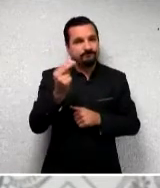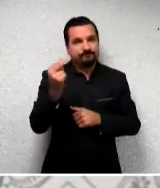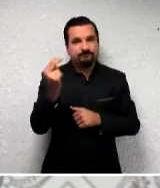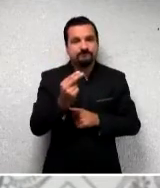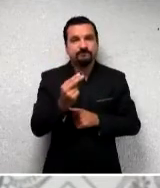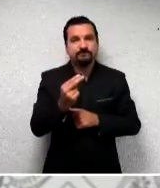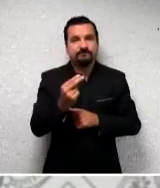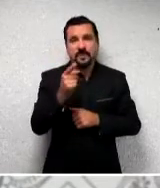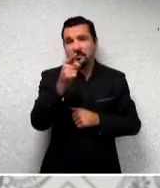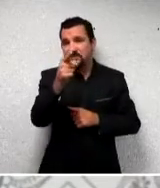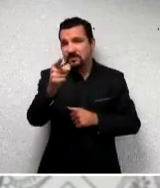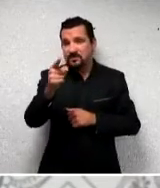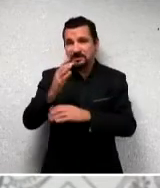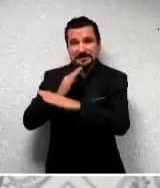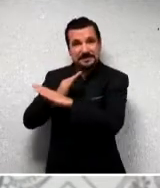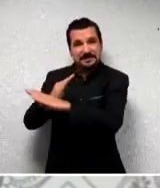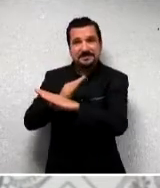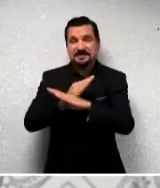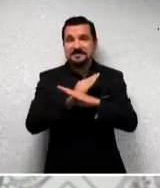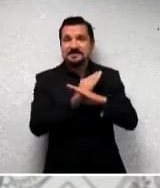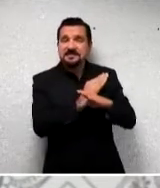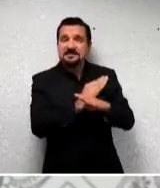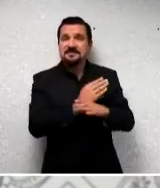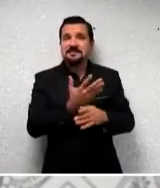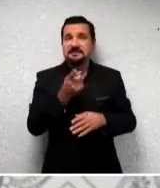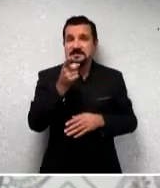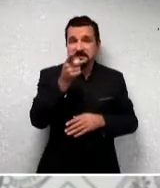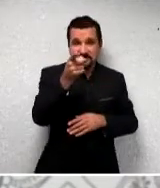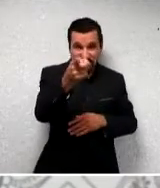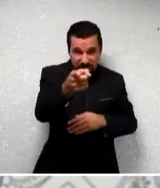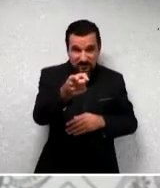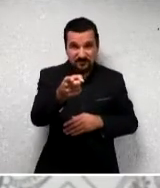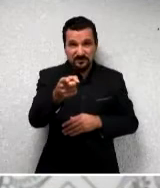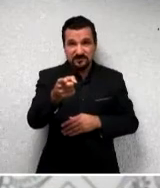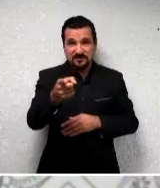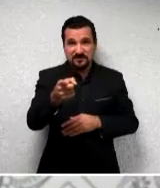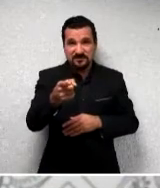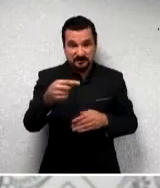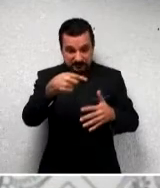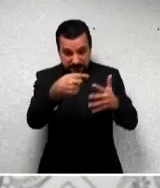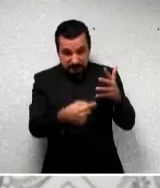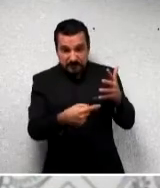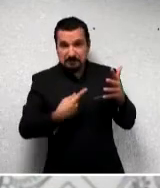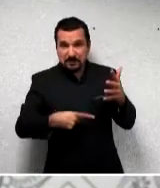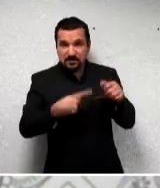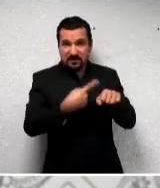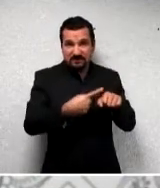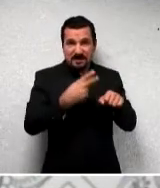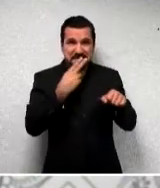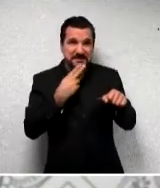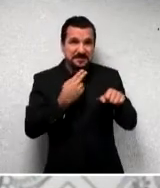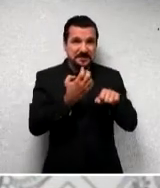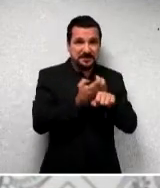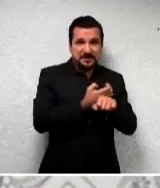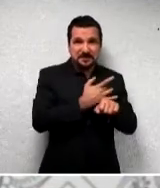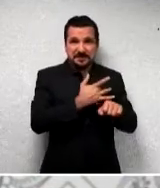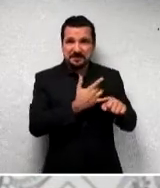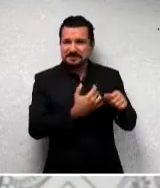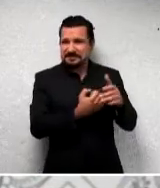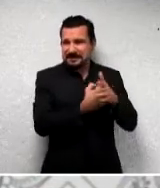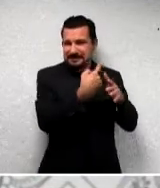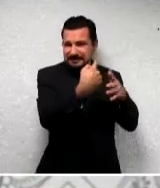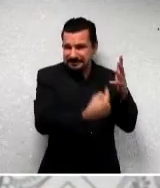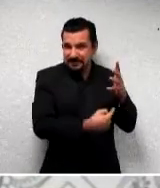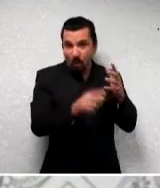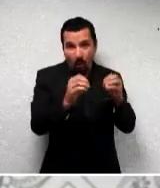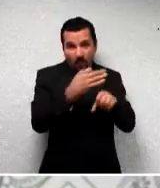que te protejas si tú eres parte de esa población y si tienes a un